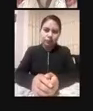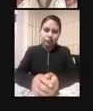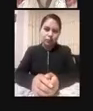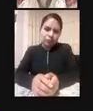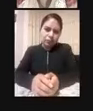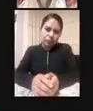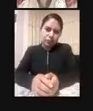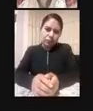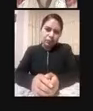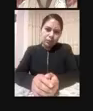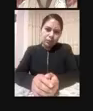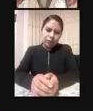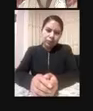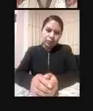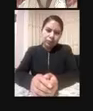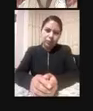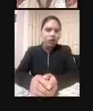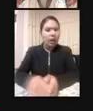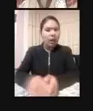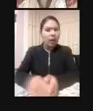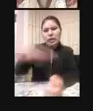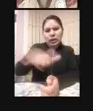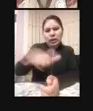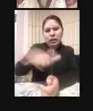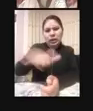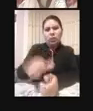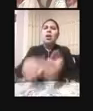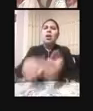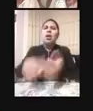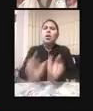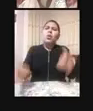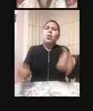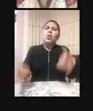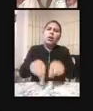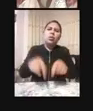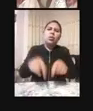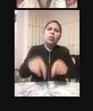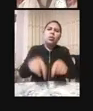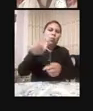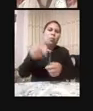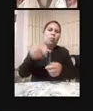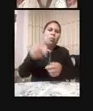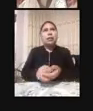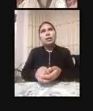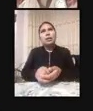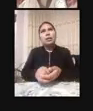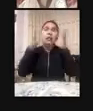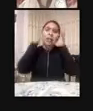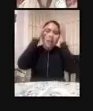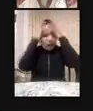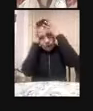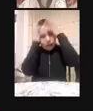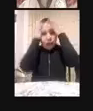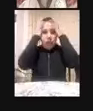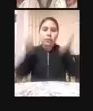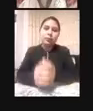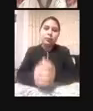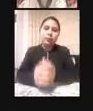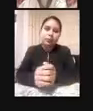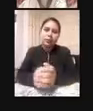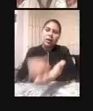déficit de las habilidades motoras básicas, como levantar la cabecita, rolar,